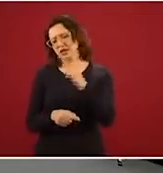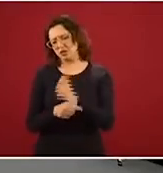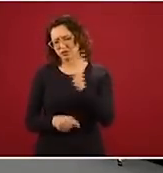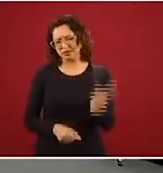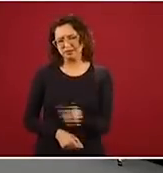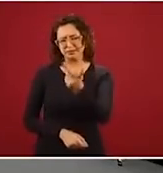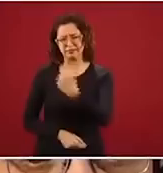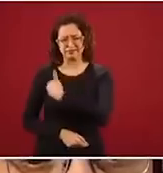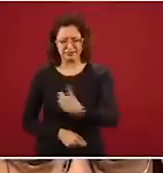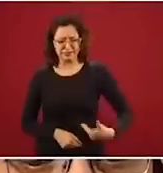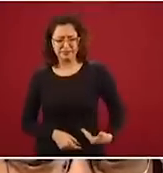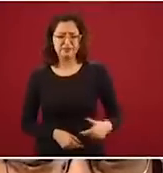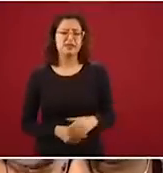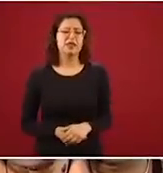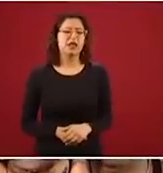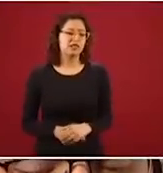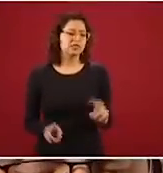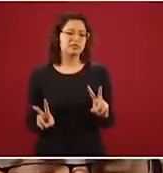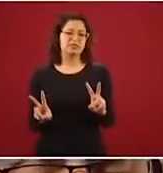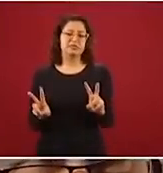con el tema de